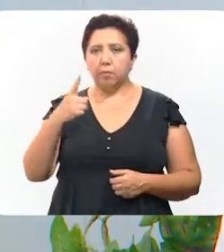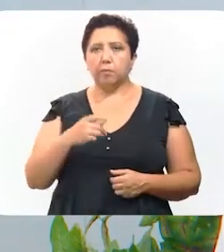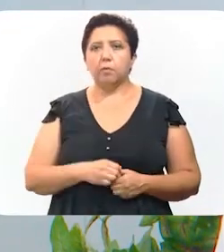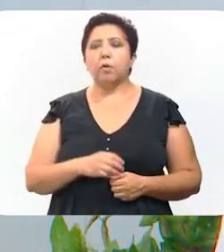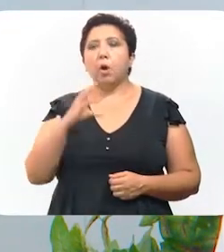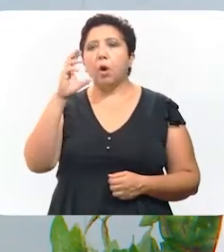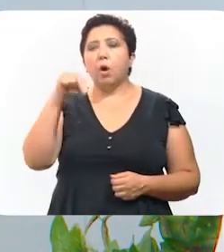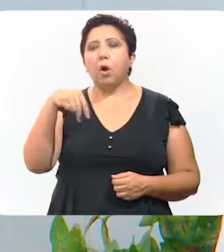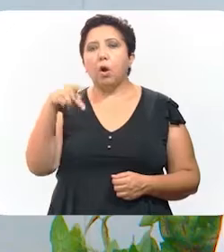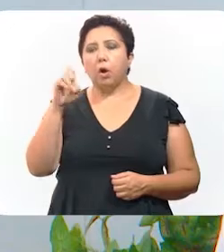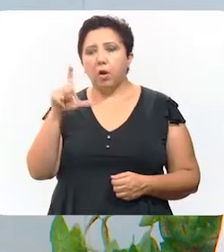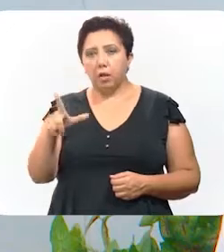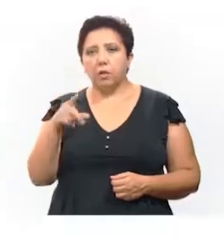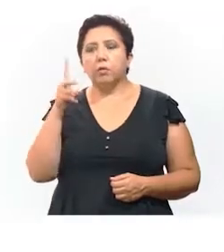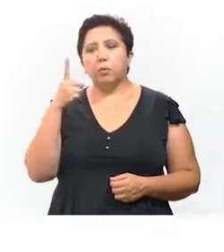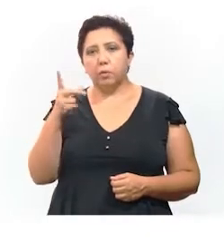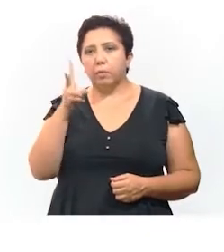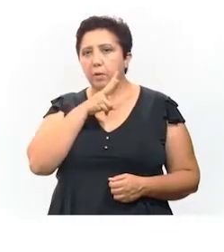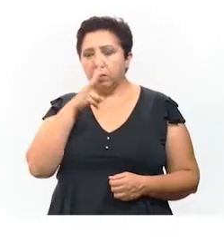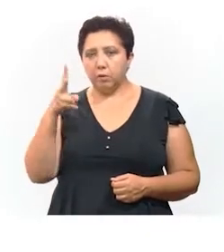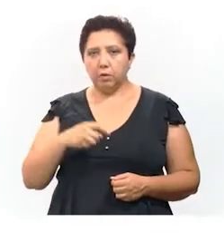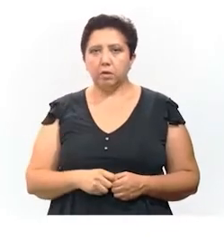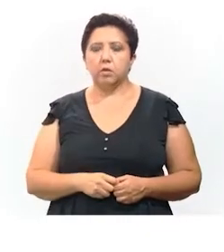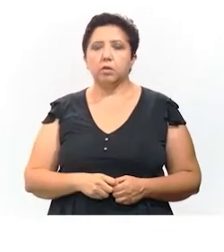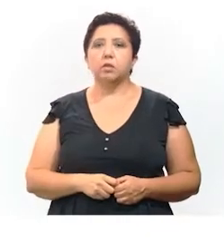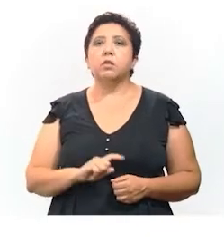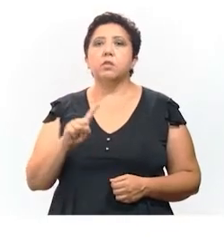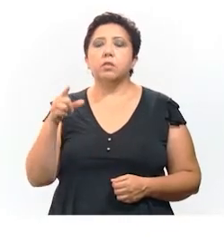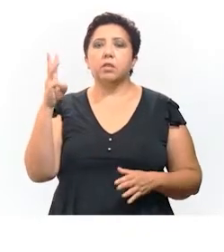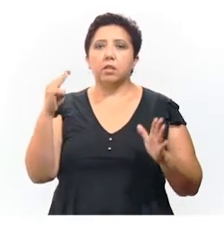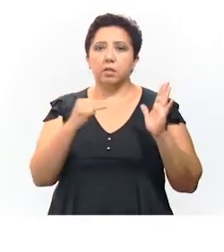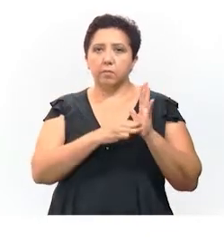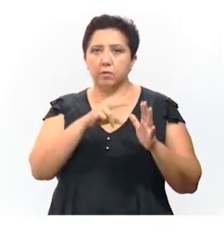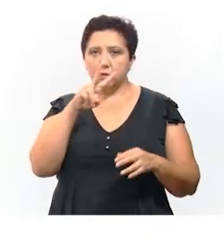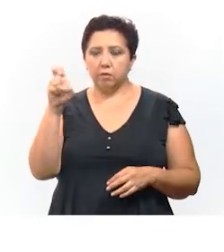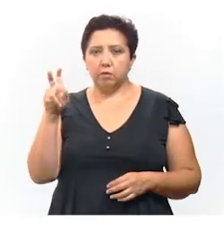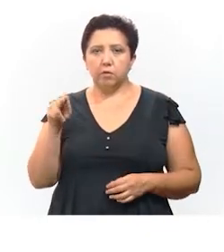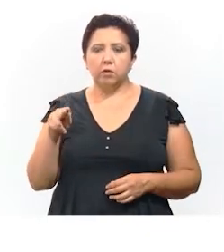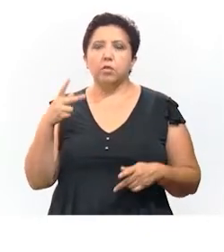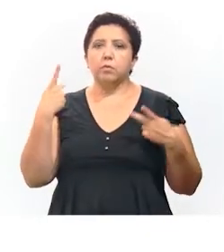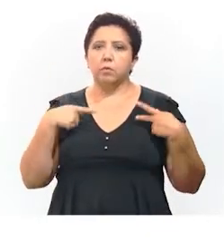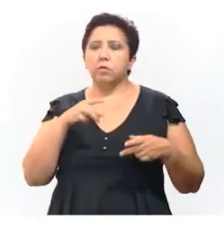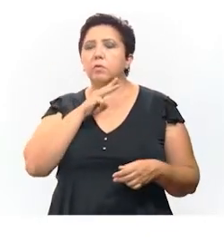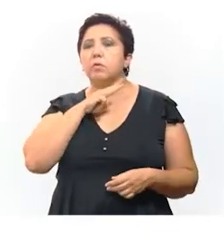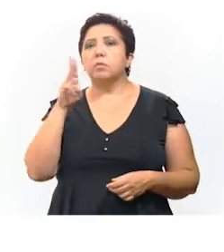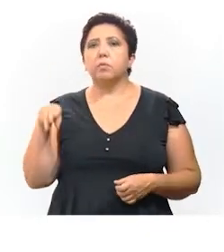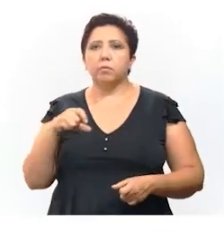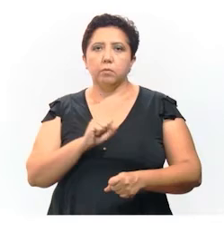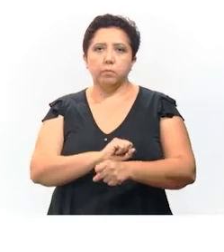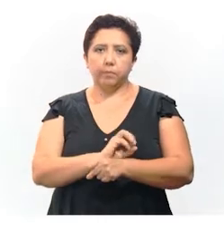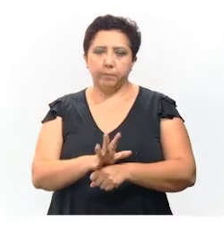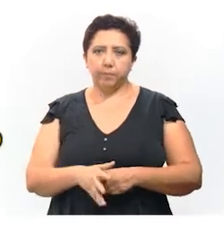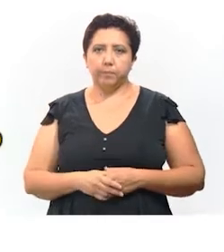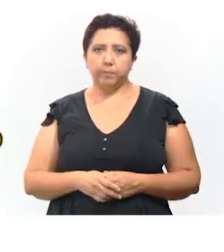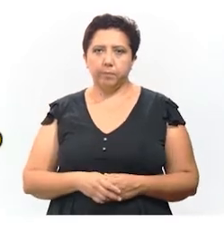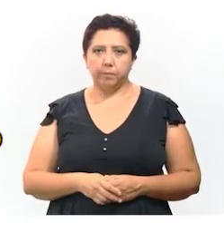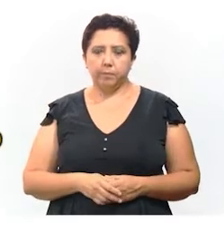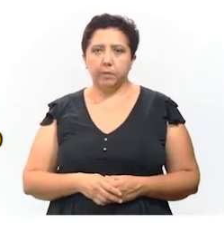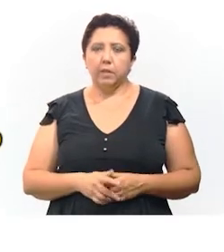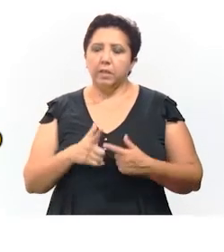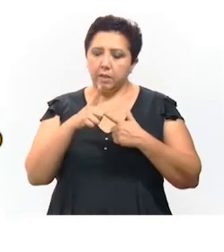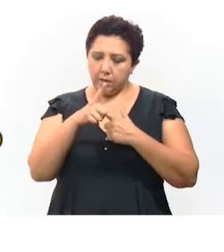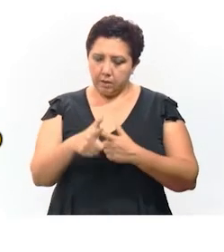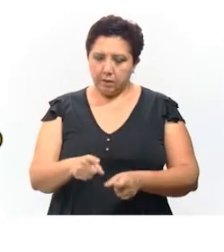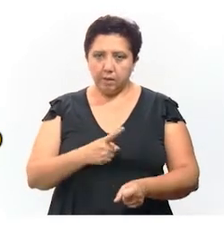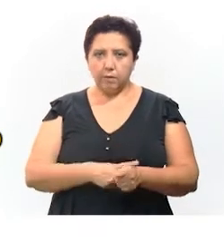en Concal y uno en Valladolid. En total, son 3.280 las personas fallecidas a causa del coronavirus. De